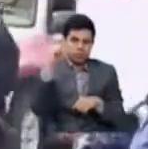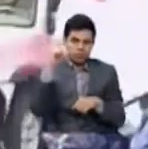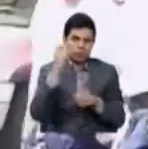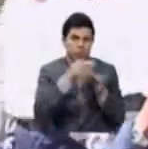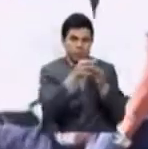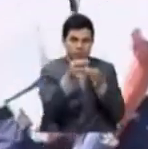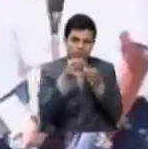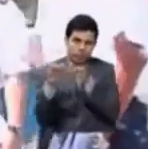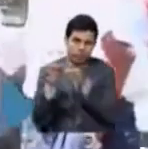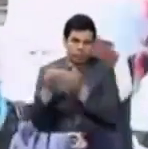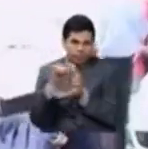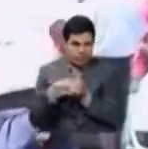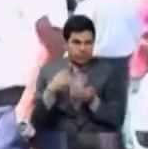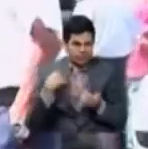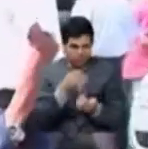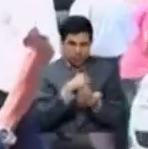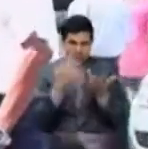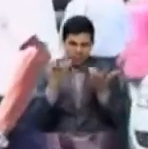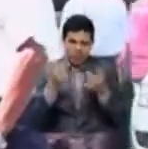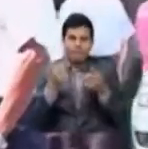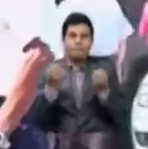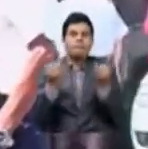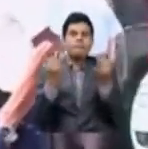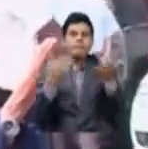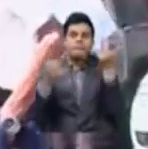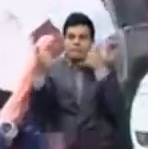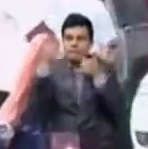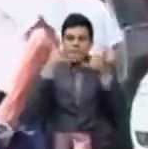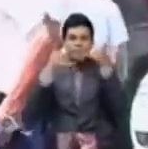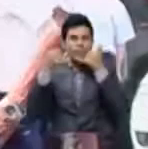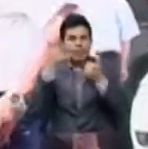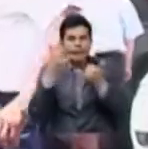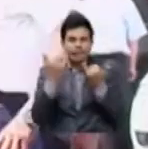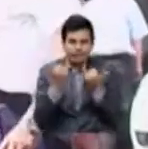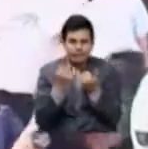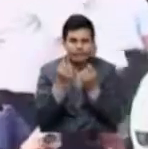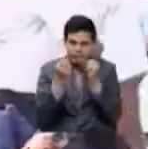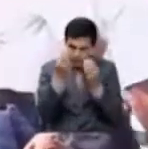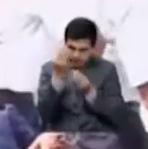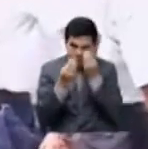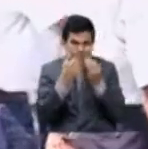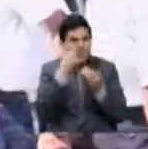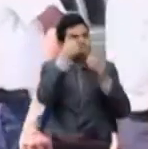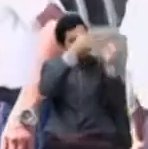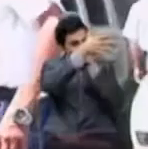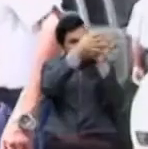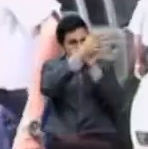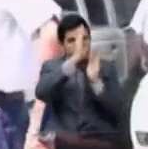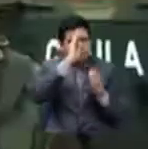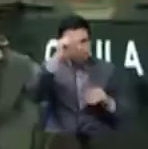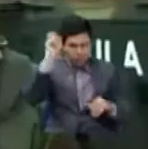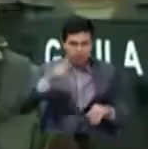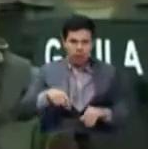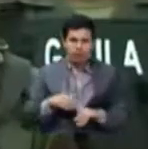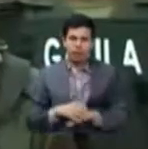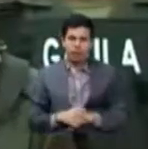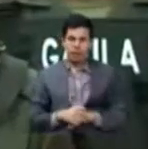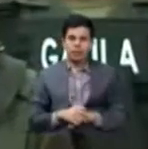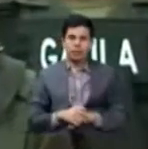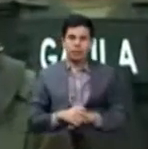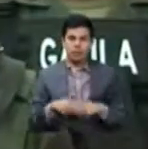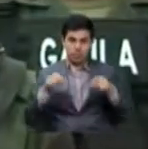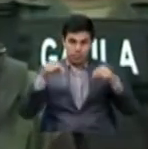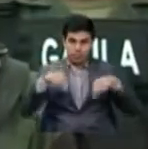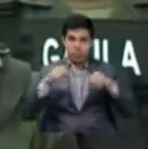metropolitana. Por eso quieren que a las líneas telefónicas que generalmente se vienen entregando denuncien, que no tengan el temor de hacerlo. Este año tenemos